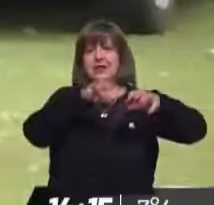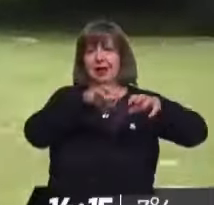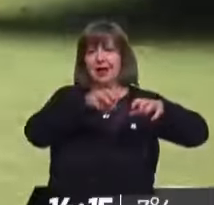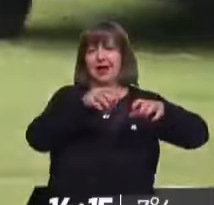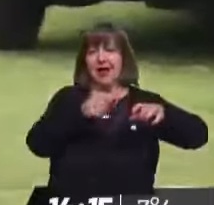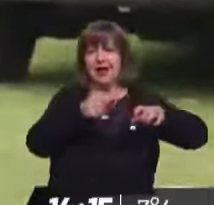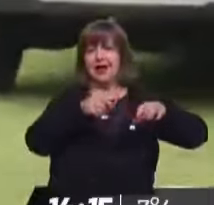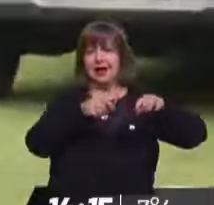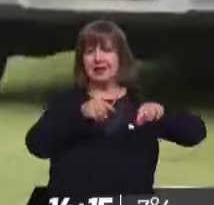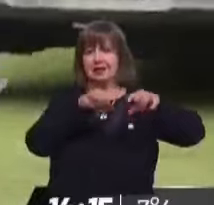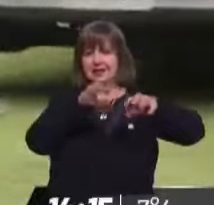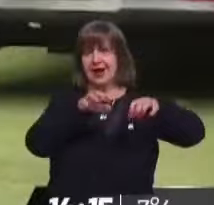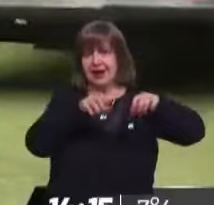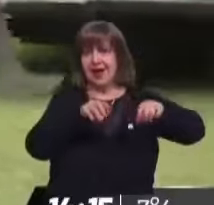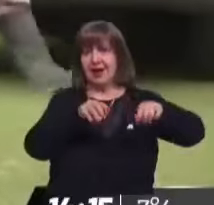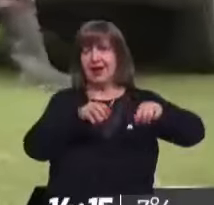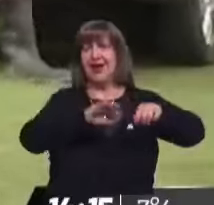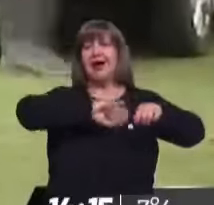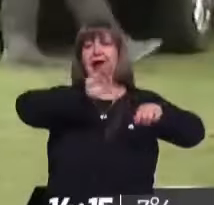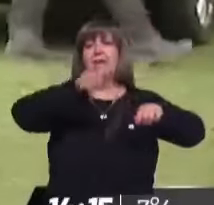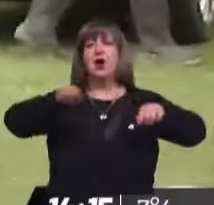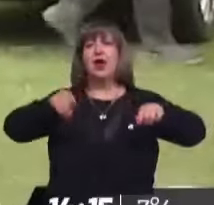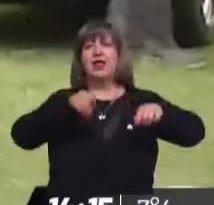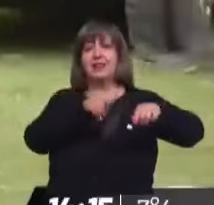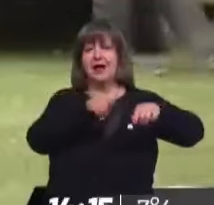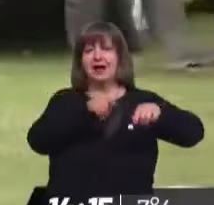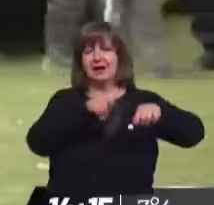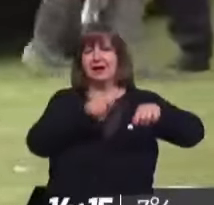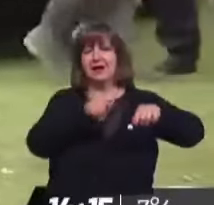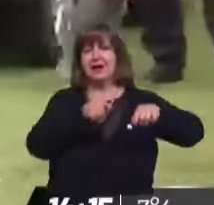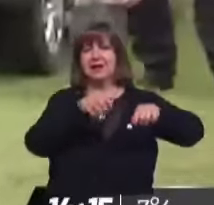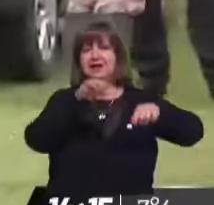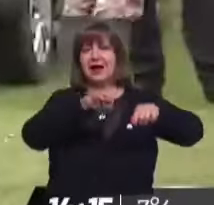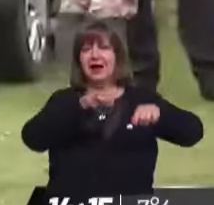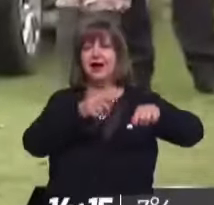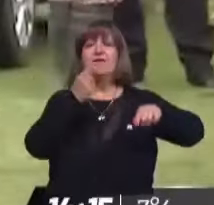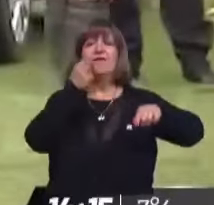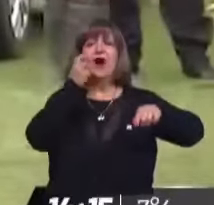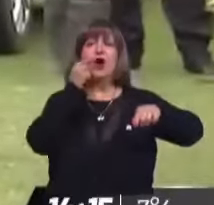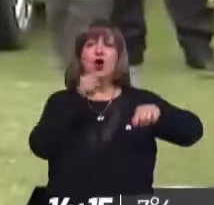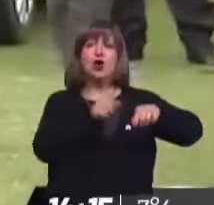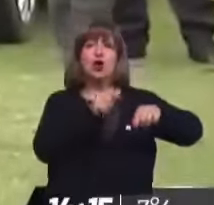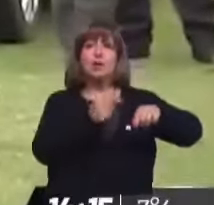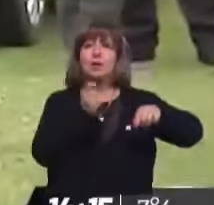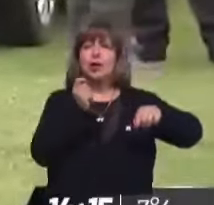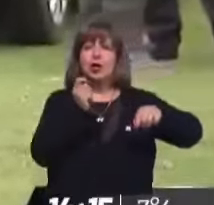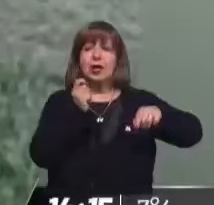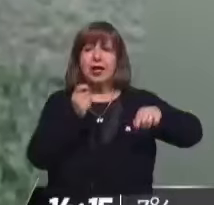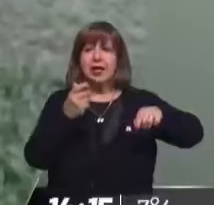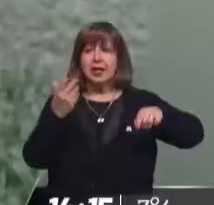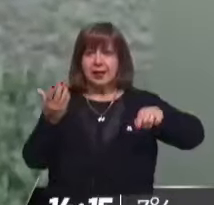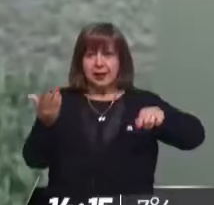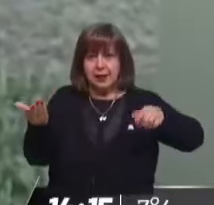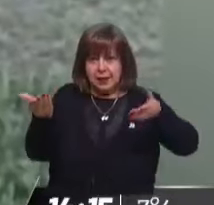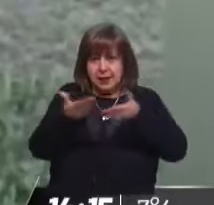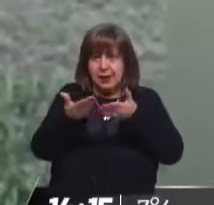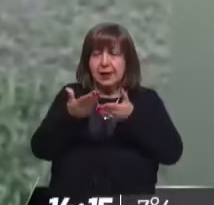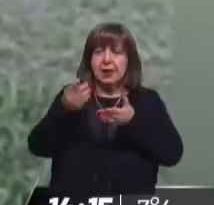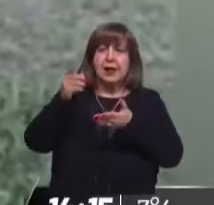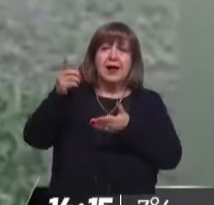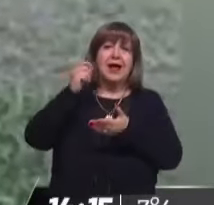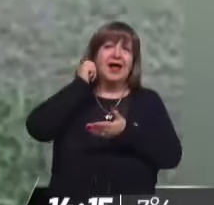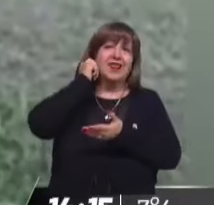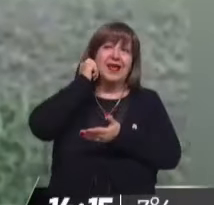que se dio a conocer ahora, en las últimas horas, en el expediente que busca esclarecer la desaparición de Loan Danilo Peña,